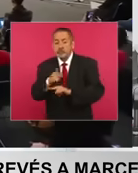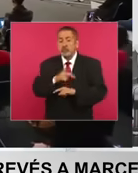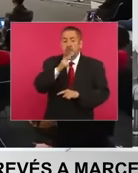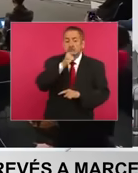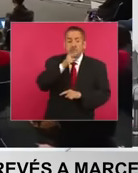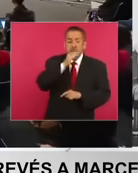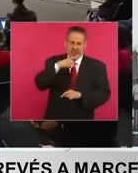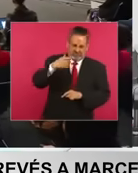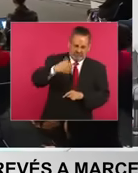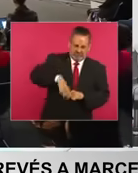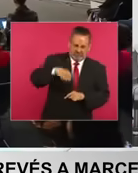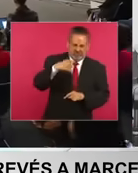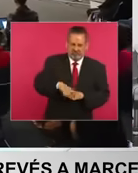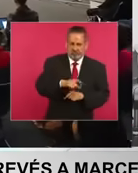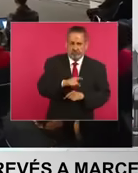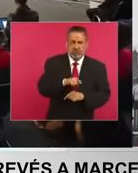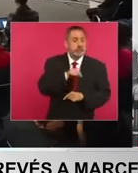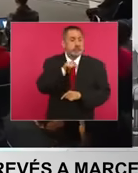Y con el estudio,